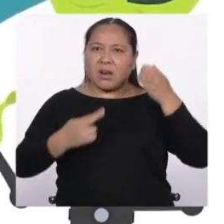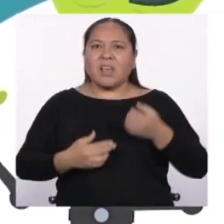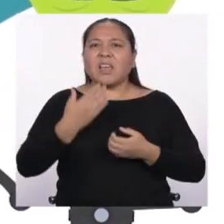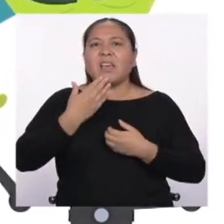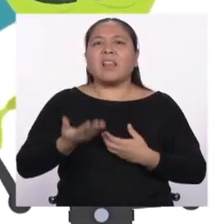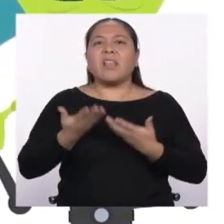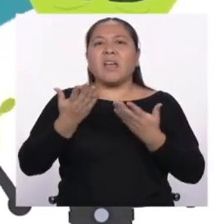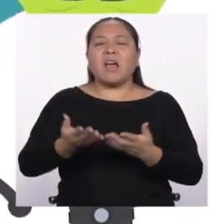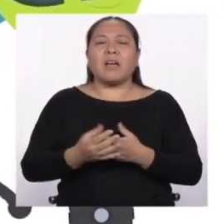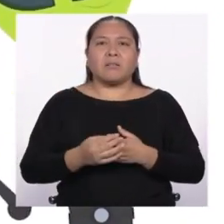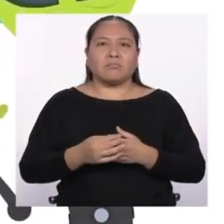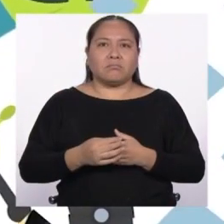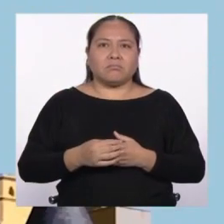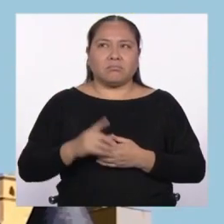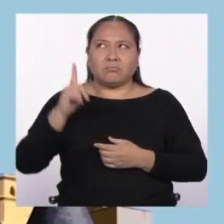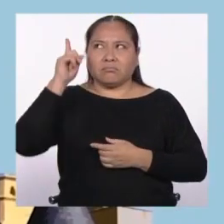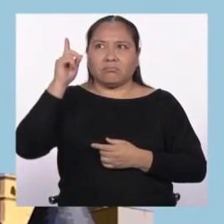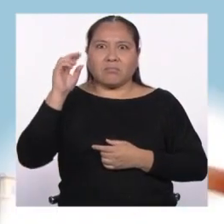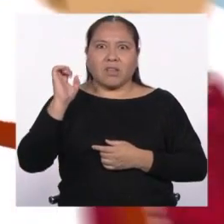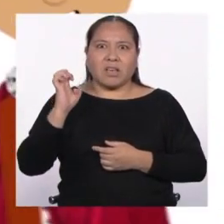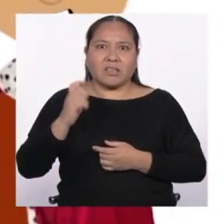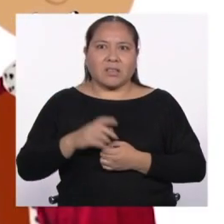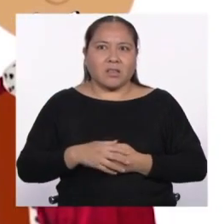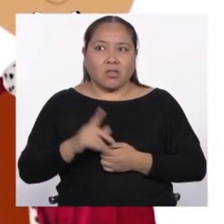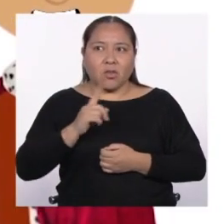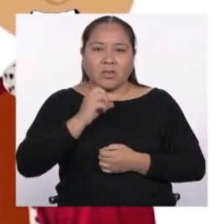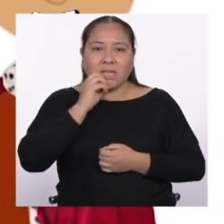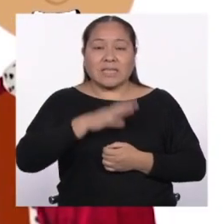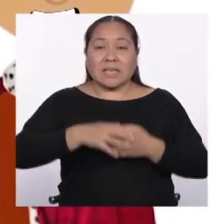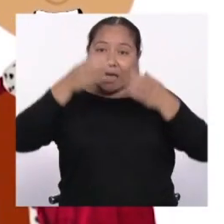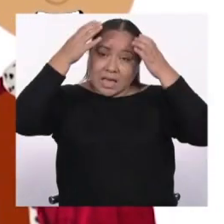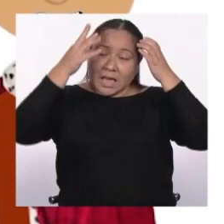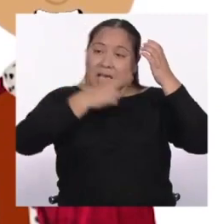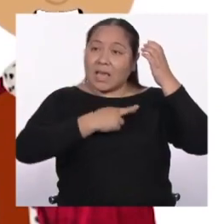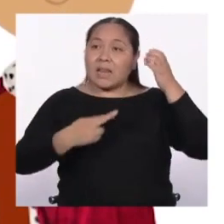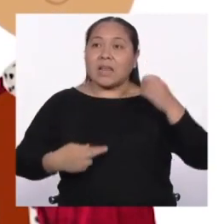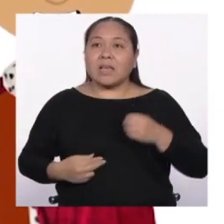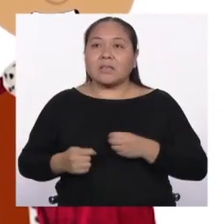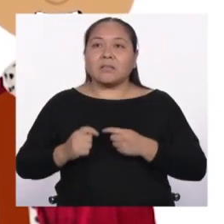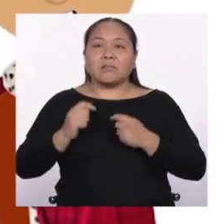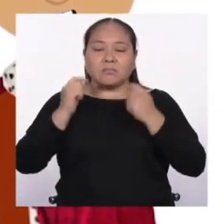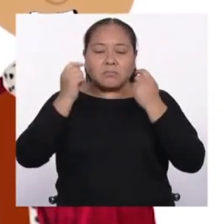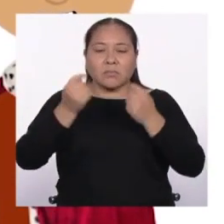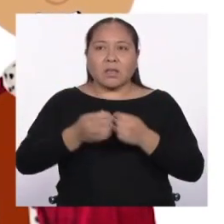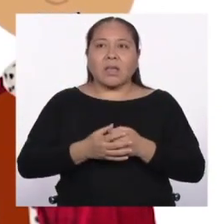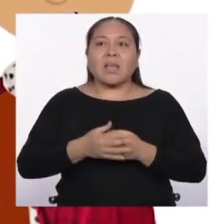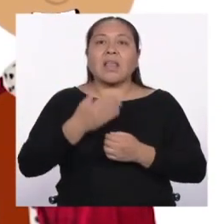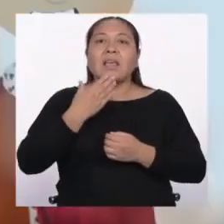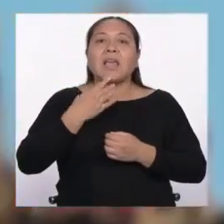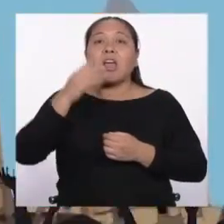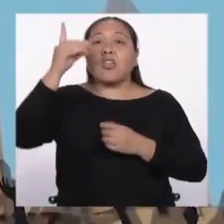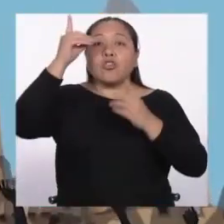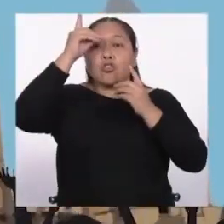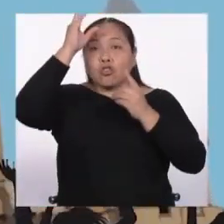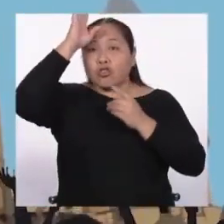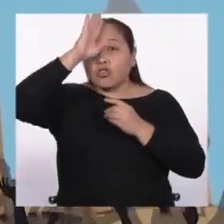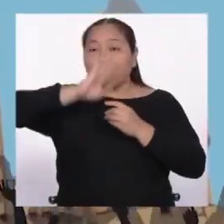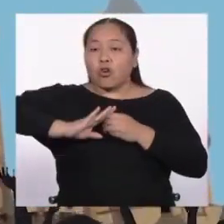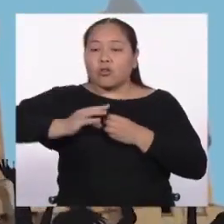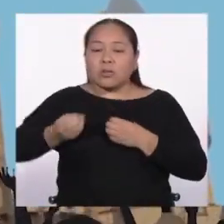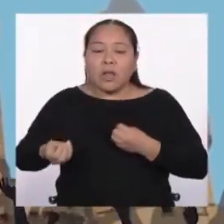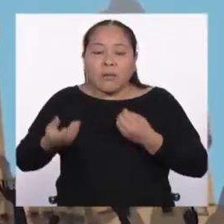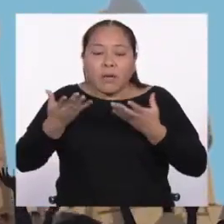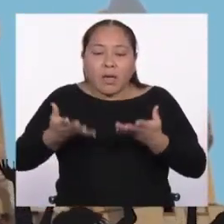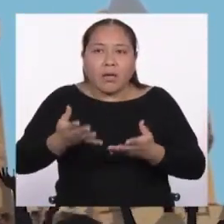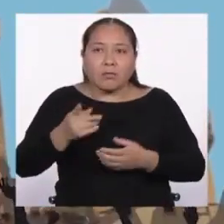vez? Imposible. Esto era porque se decía que el rey había recibido un nombramiento por parte de Dios. Es por esto que no